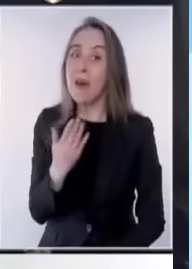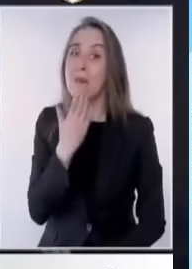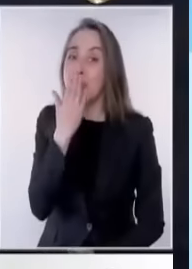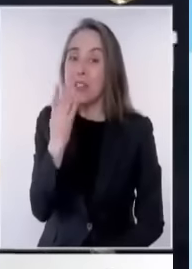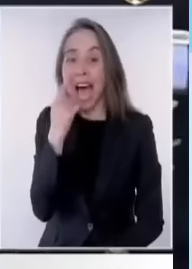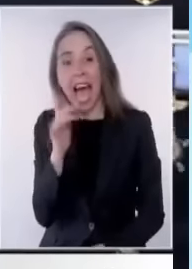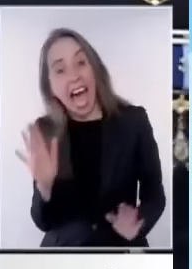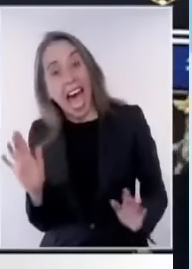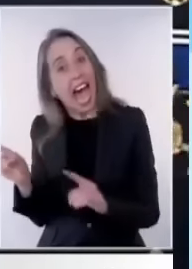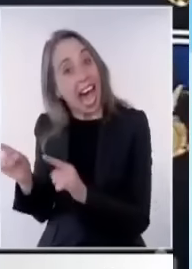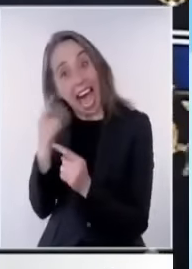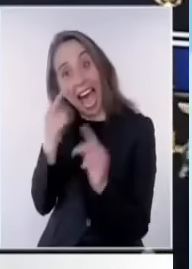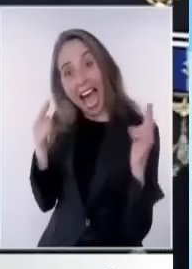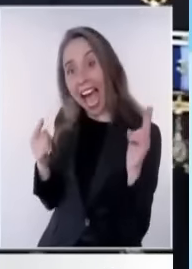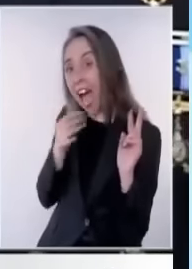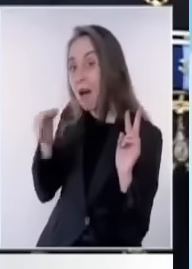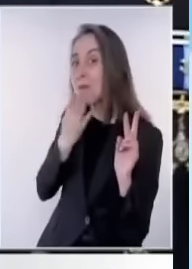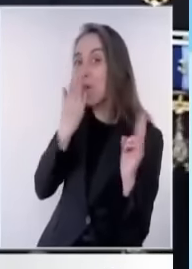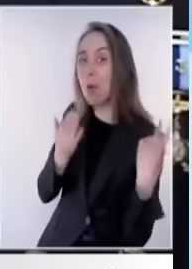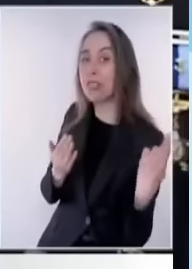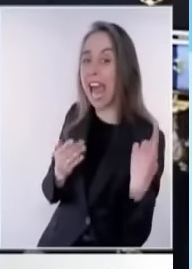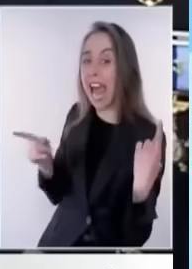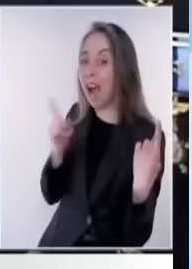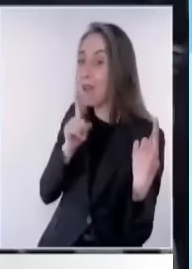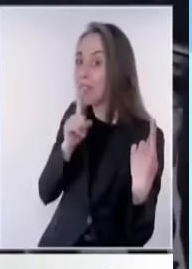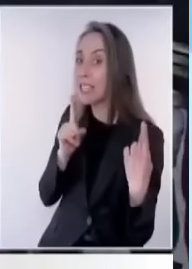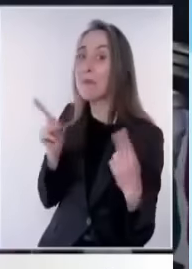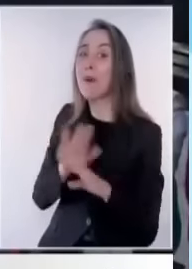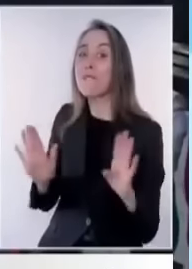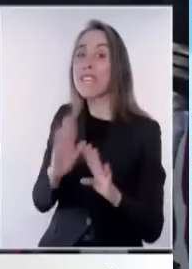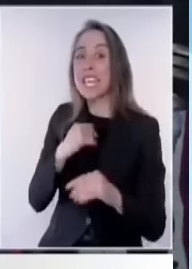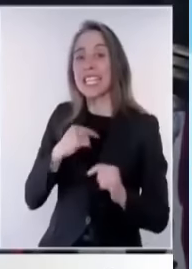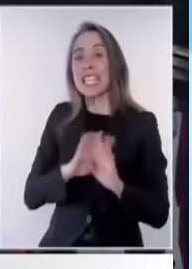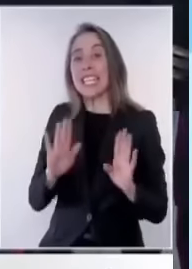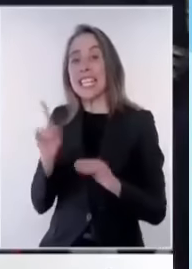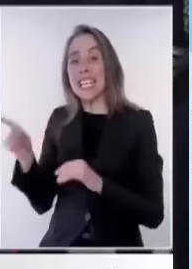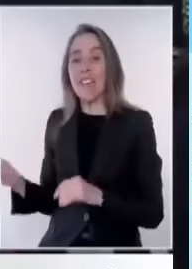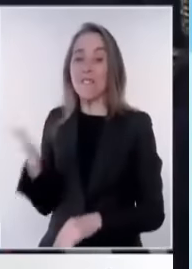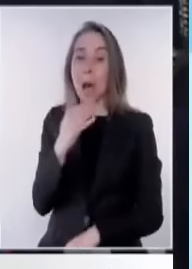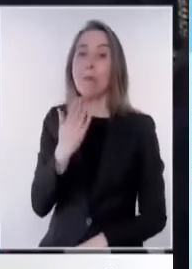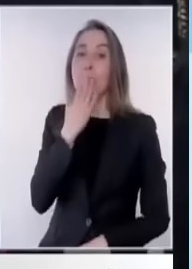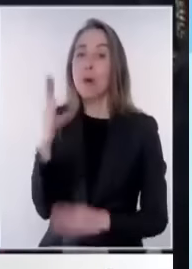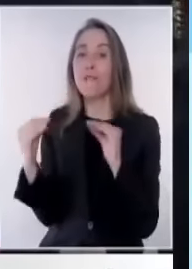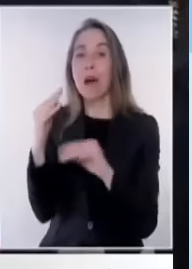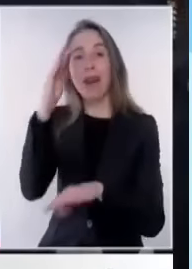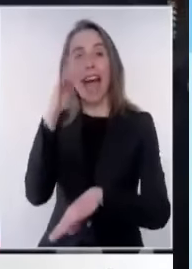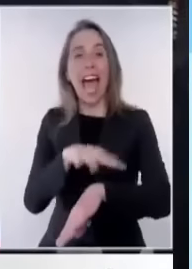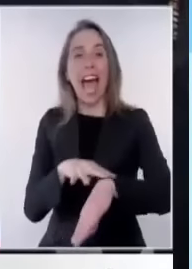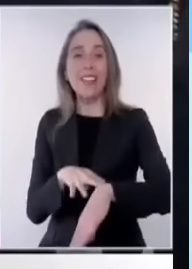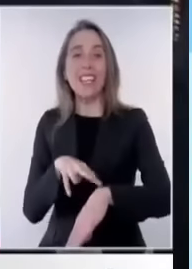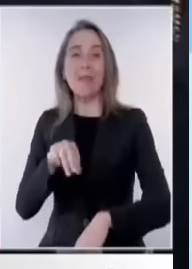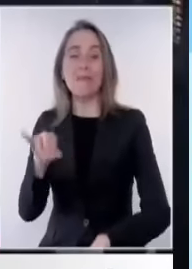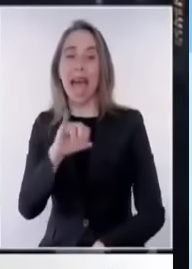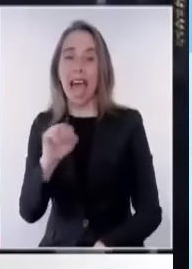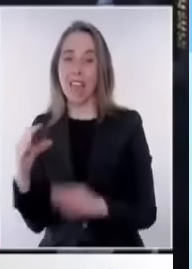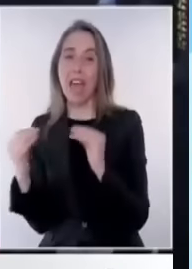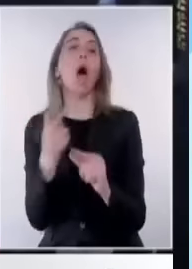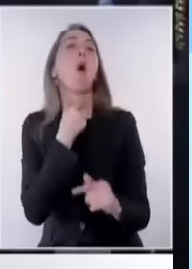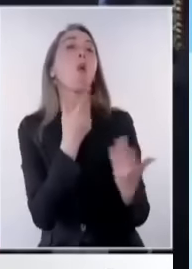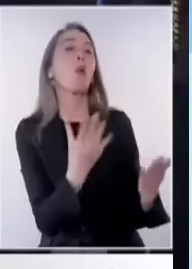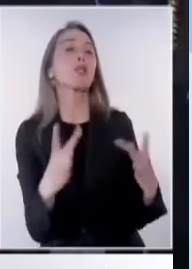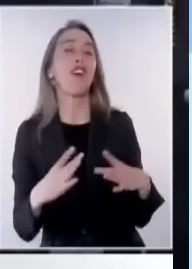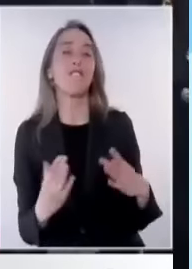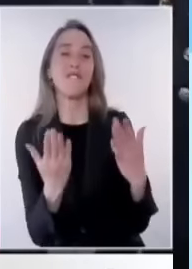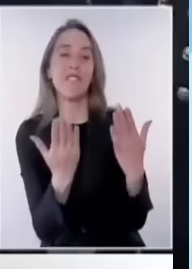En Punta Arenas, mire, el último en Punta Arenas. Lo vamos a conversar ahí con el almirante de la masa. Pero en verdad, un gusto,